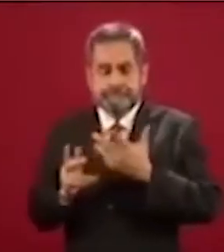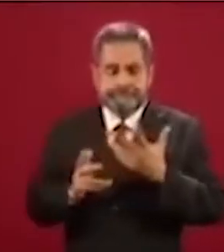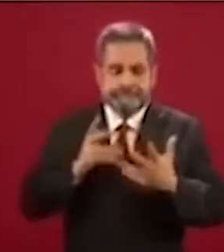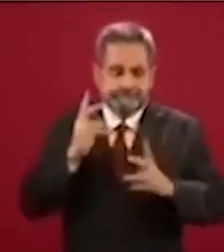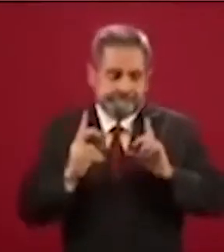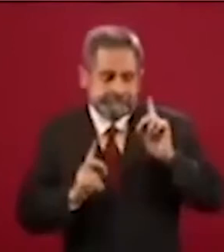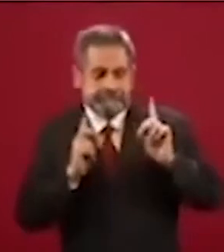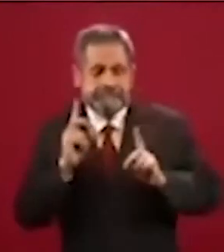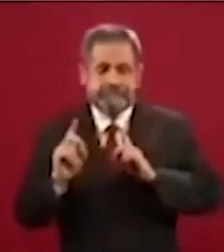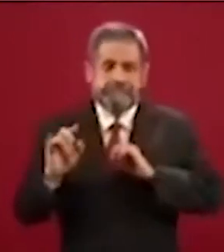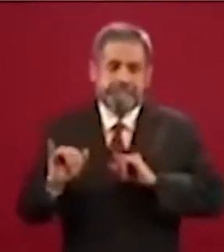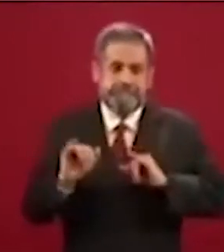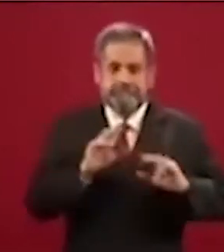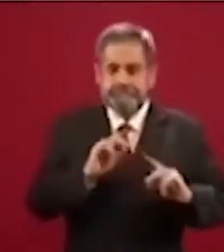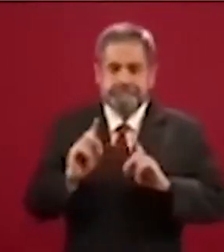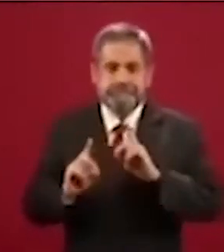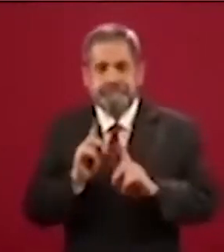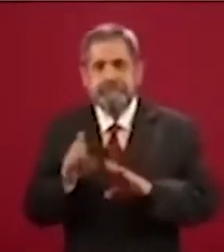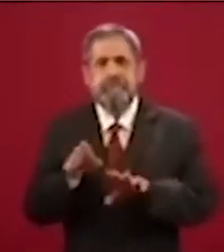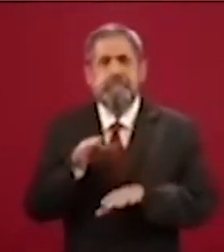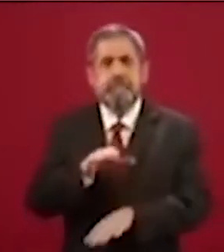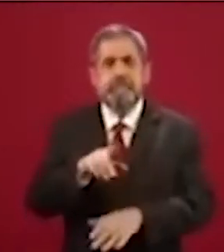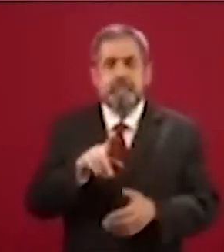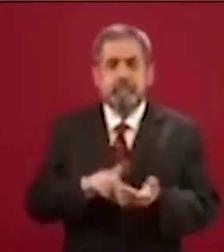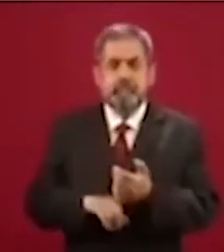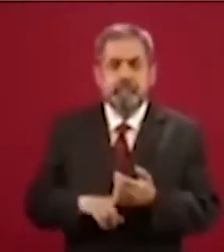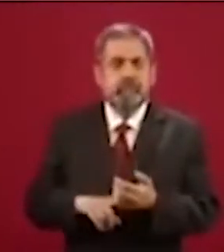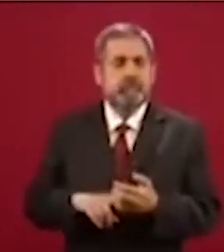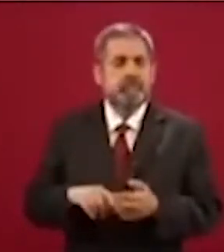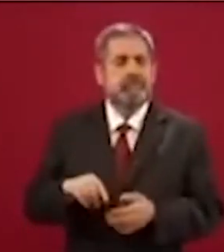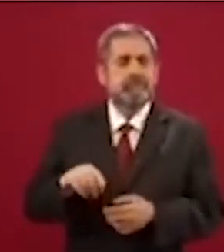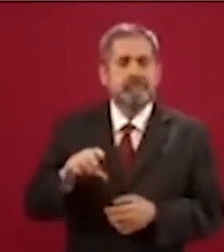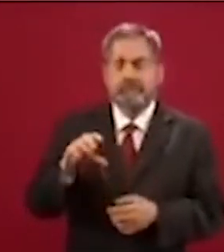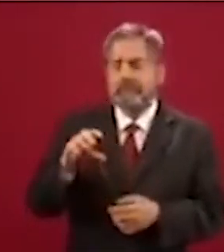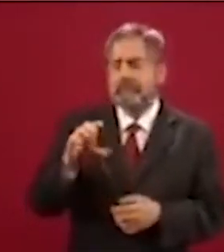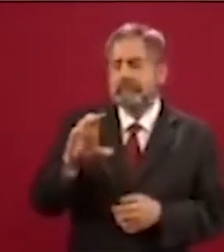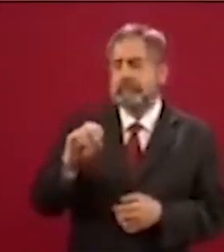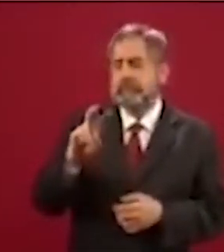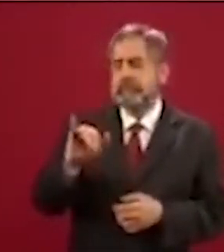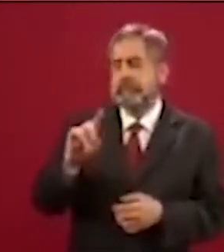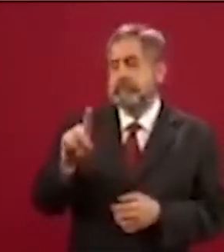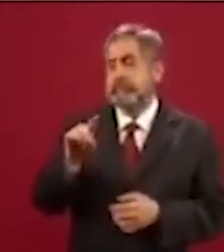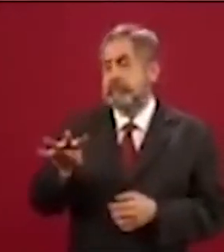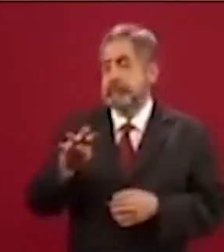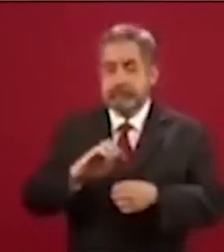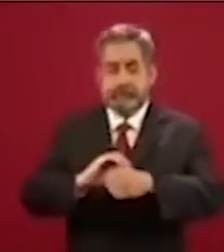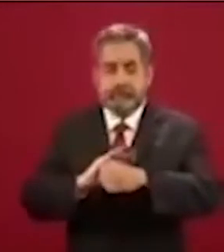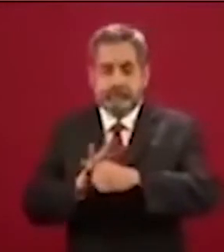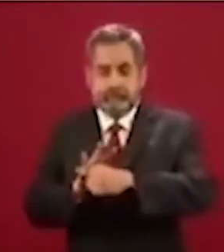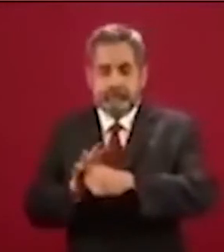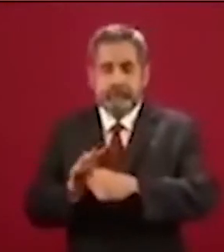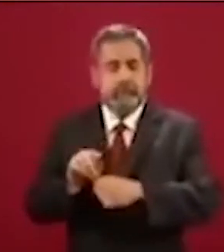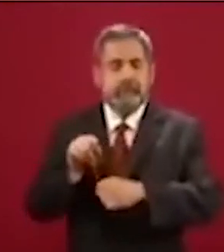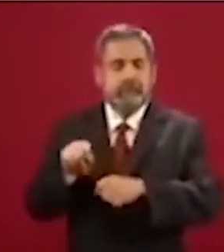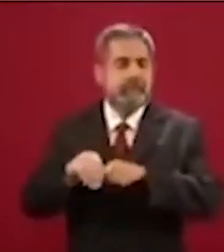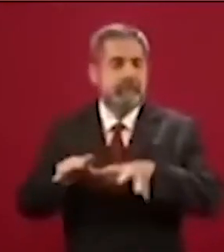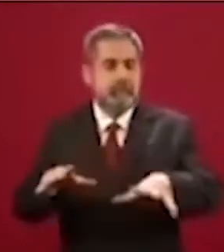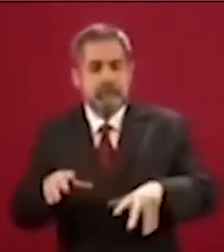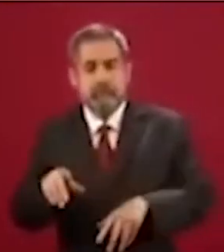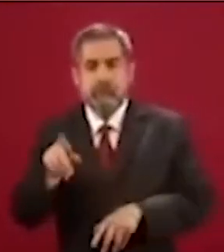infundados acerca del coronavirus y de las diferencias que se están